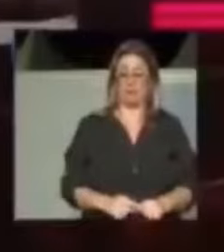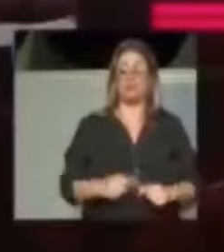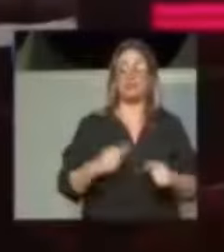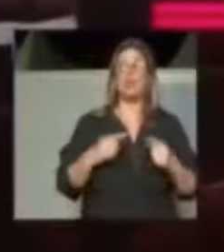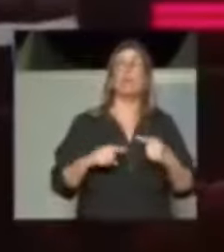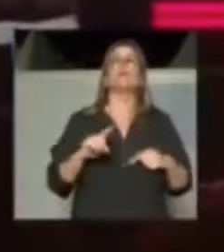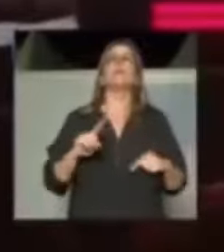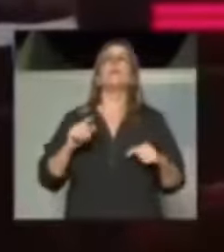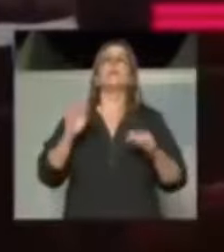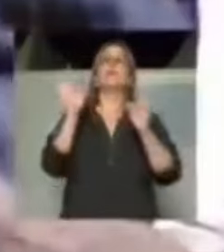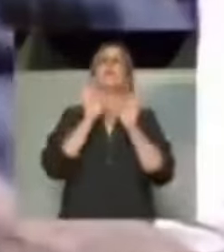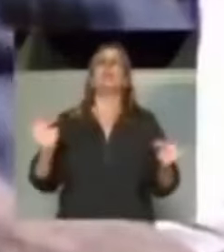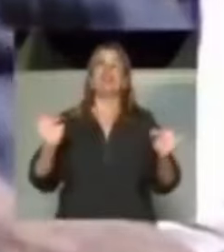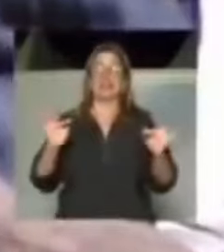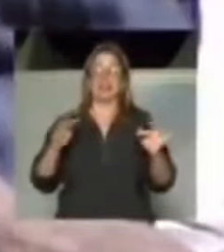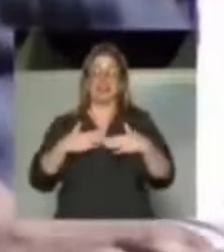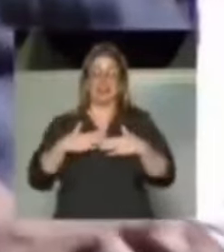per